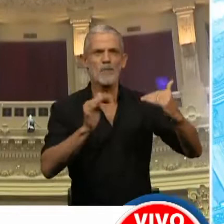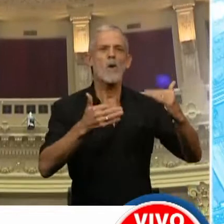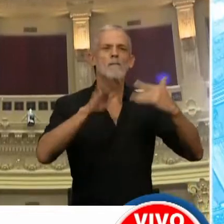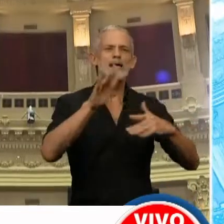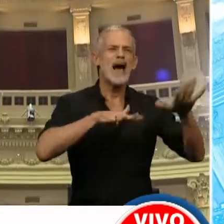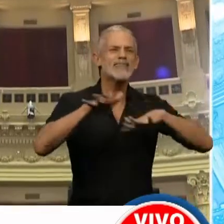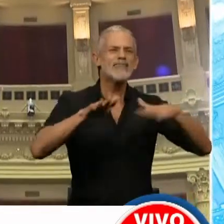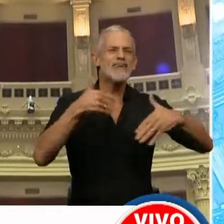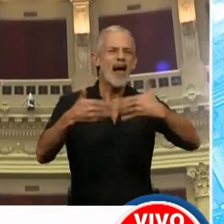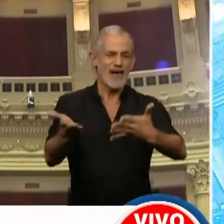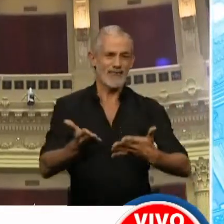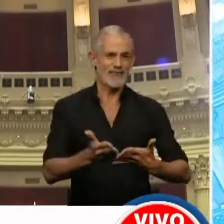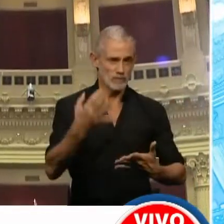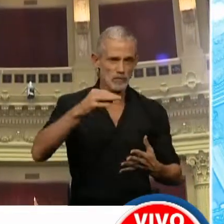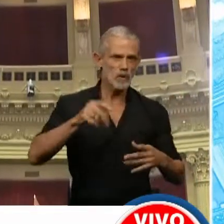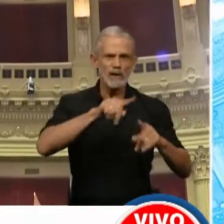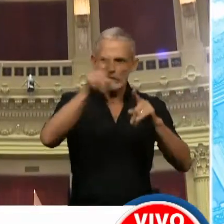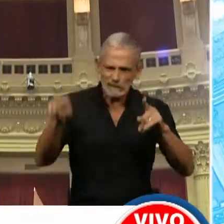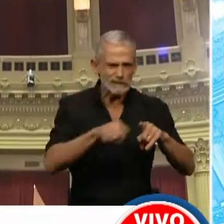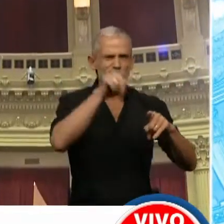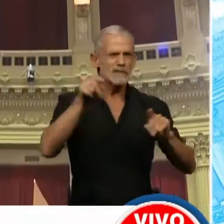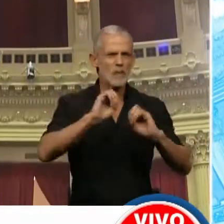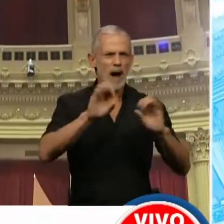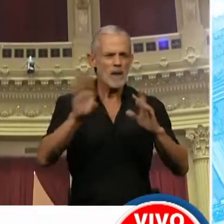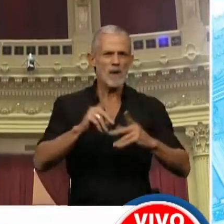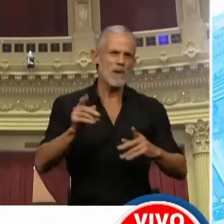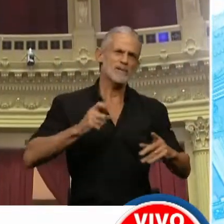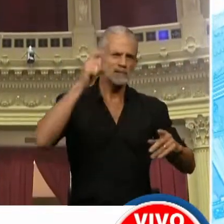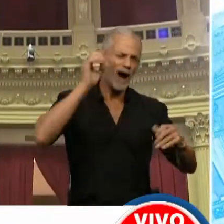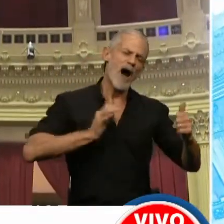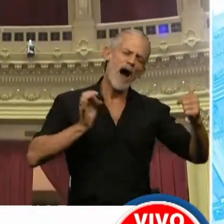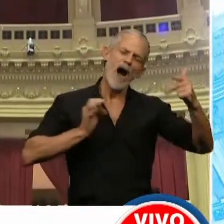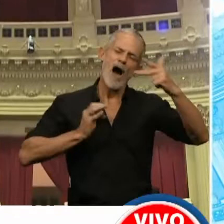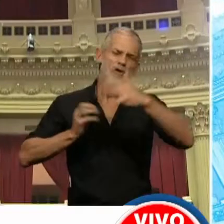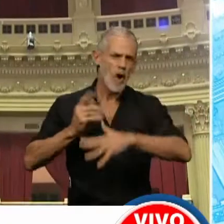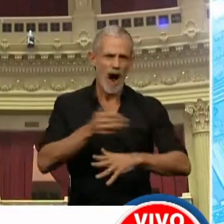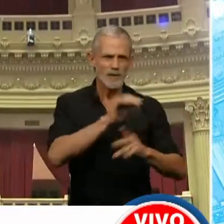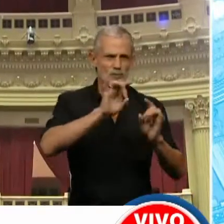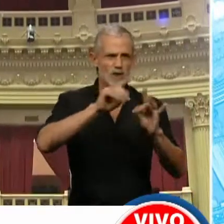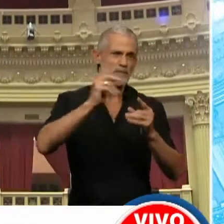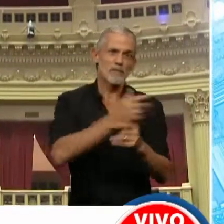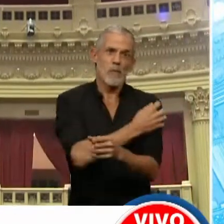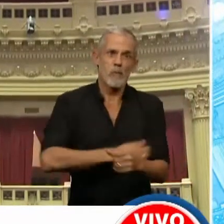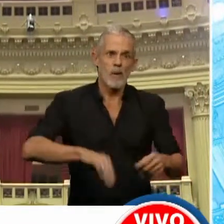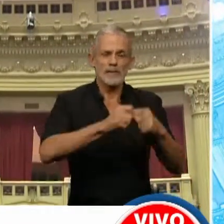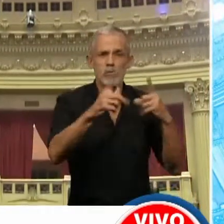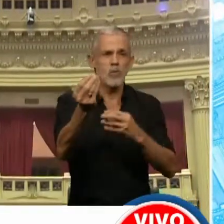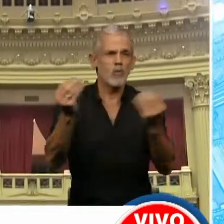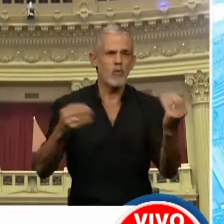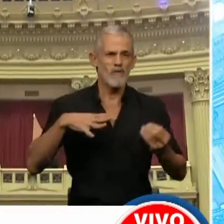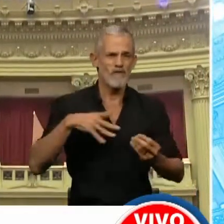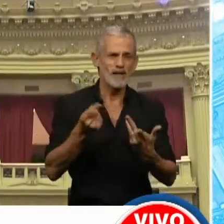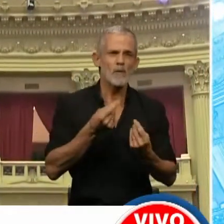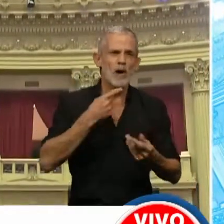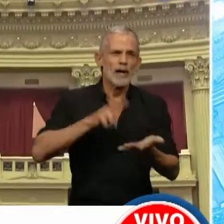nivel de actividad. Tenemos que salir del círculo vicioso en el que estamos de hace décadas, que nos ha conducido solamente a la pobreza y el desempleo por una elevada